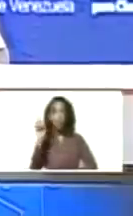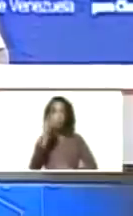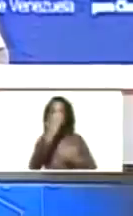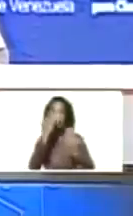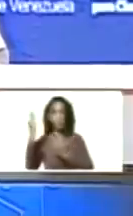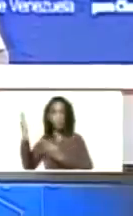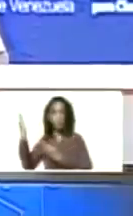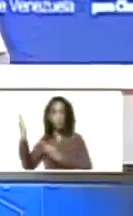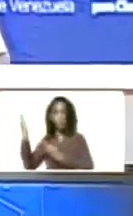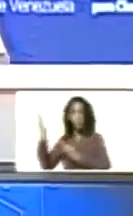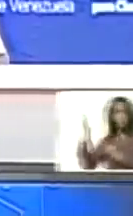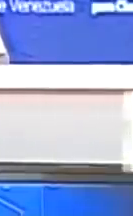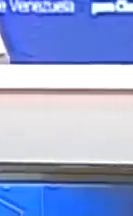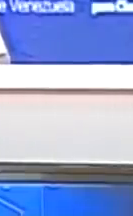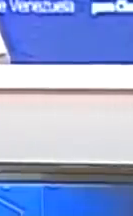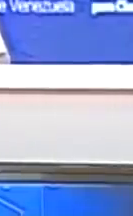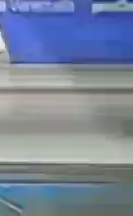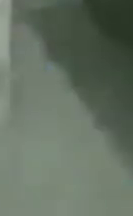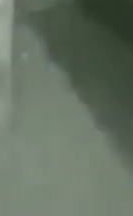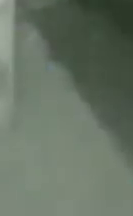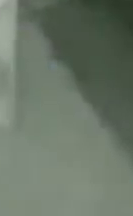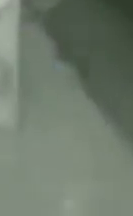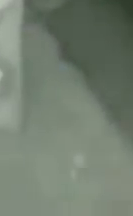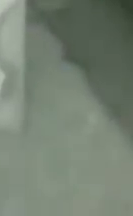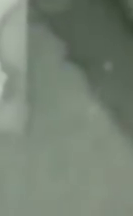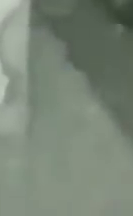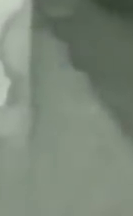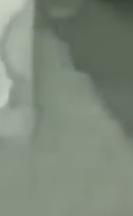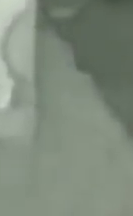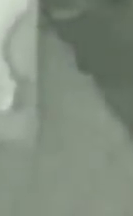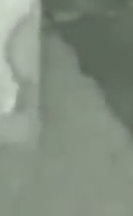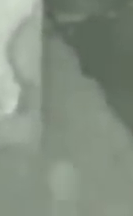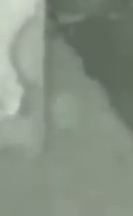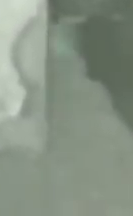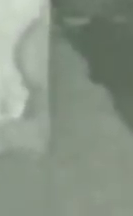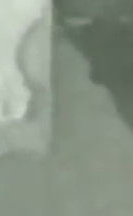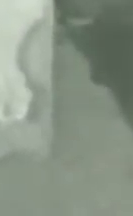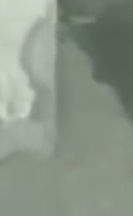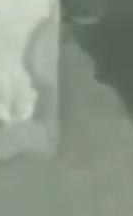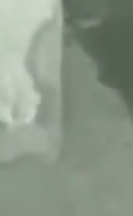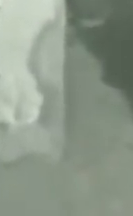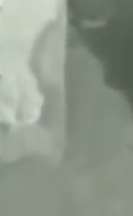Adelante, video. La Universidad Central de Venezuela